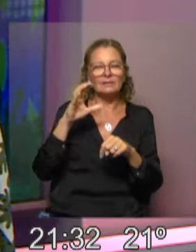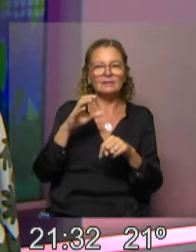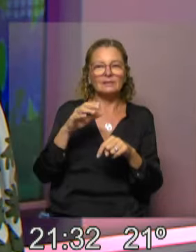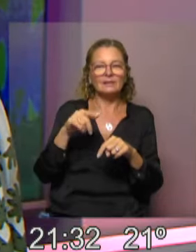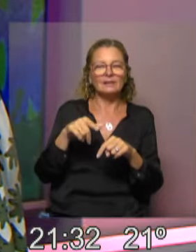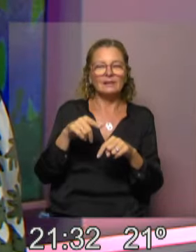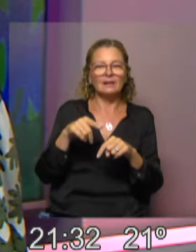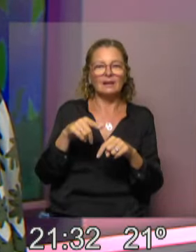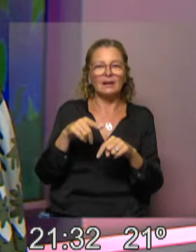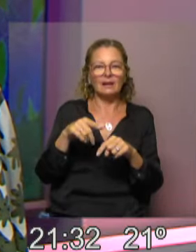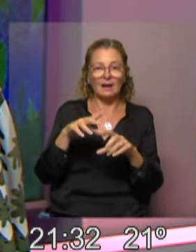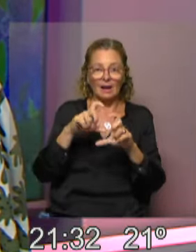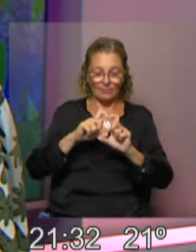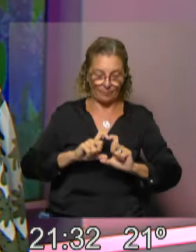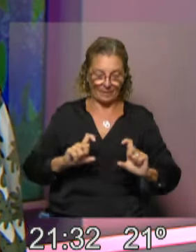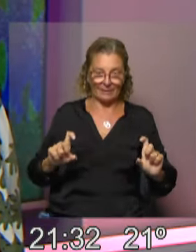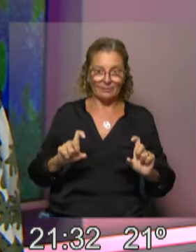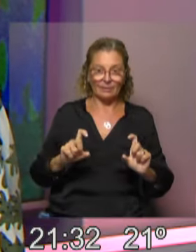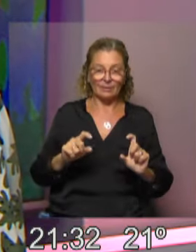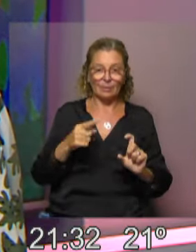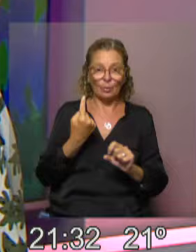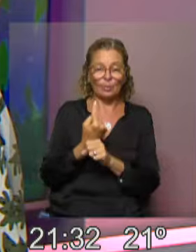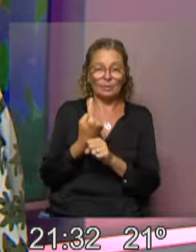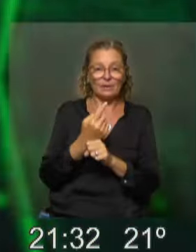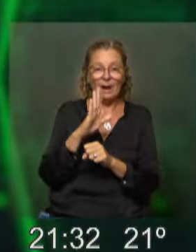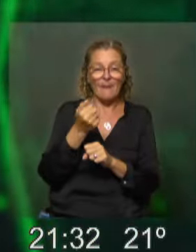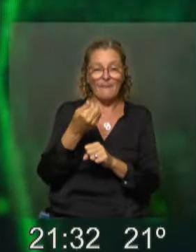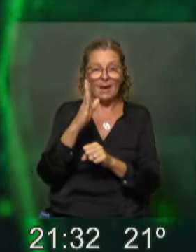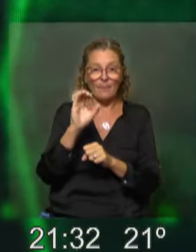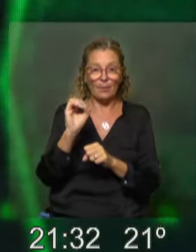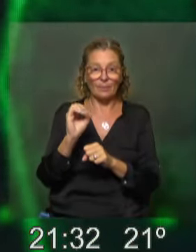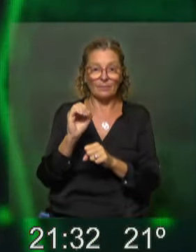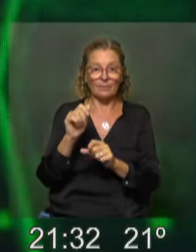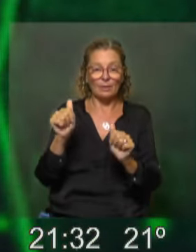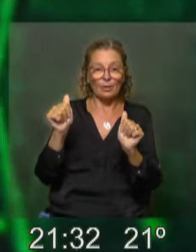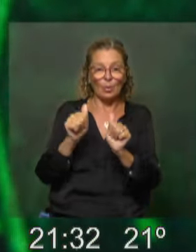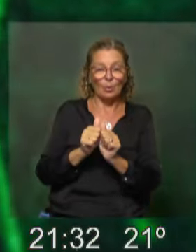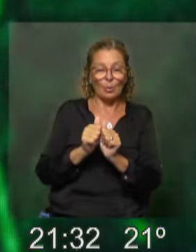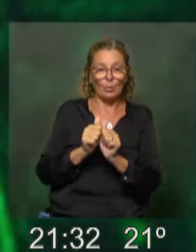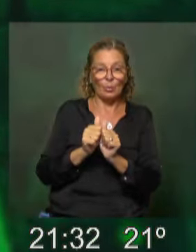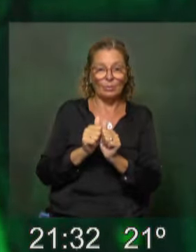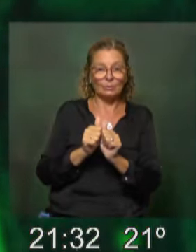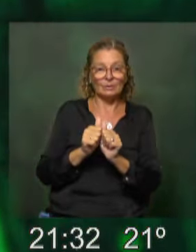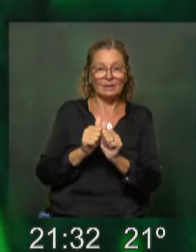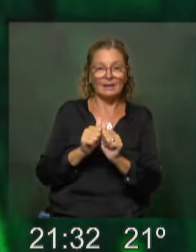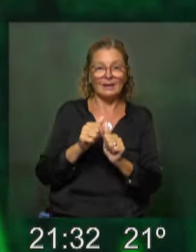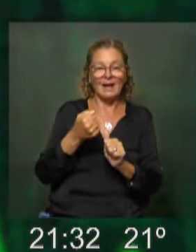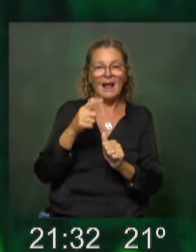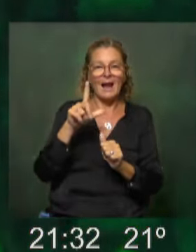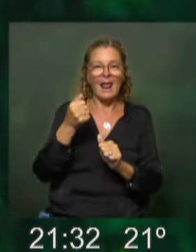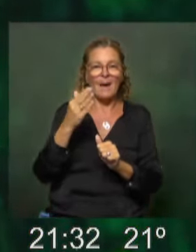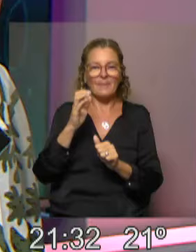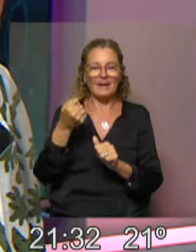Rosebruti. Placerazo. Y ahora vas a hacer una de Papo. Así es, sí, juntos a la par. Espero que les guste ahí.